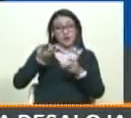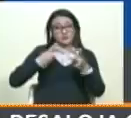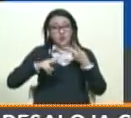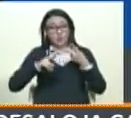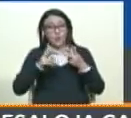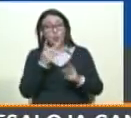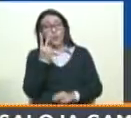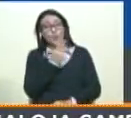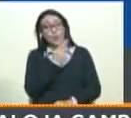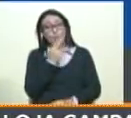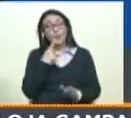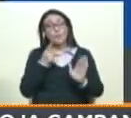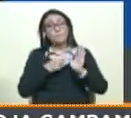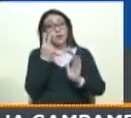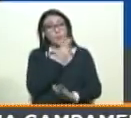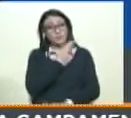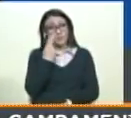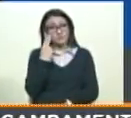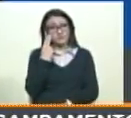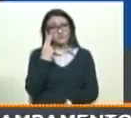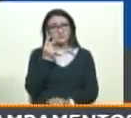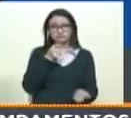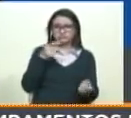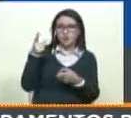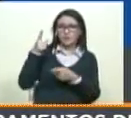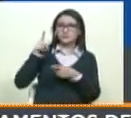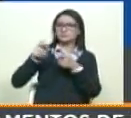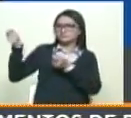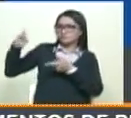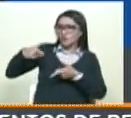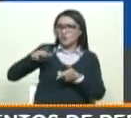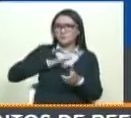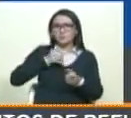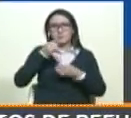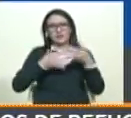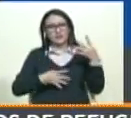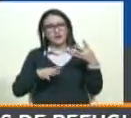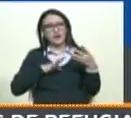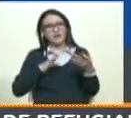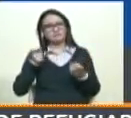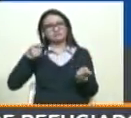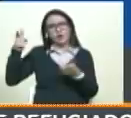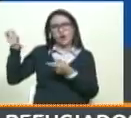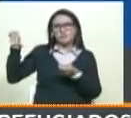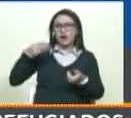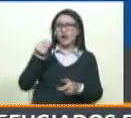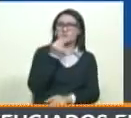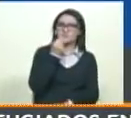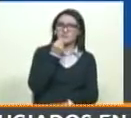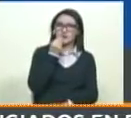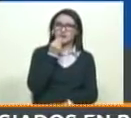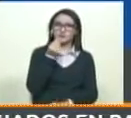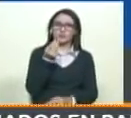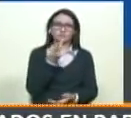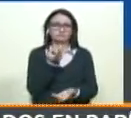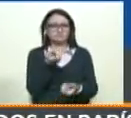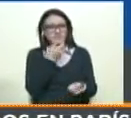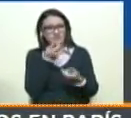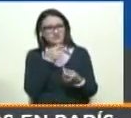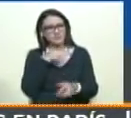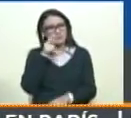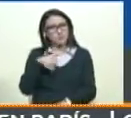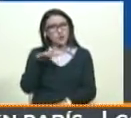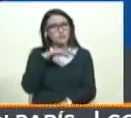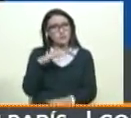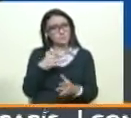nuestros compromisos, importar, producir materia prima e importar alimentos, medicinas para el pueblo. Y el